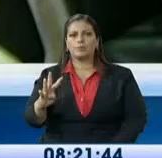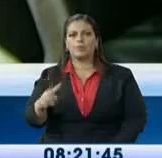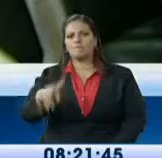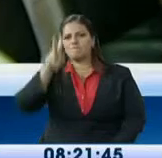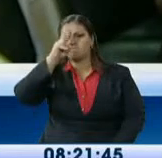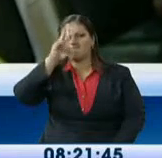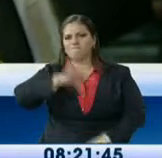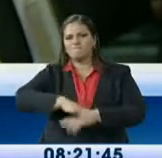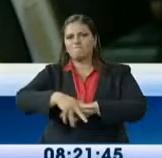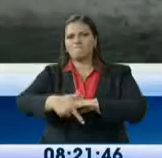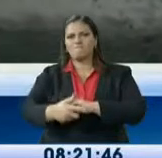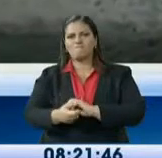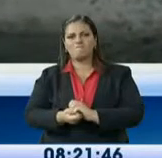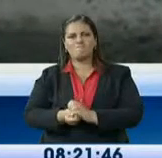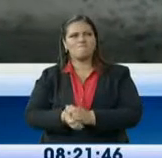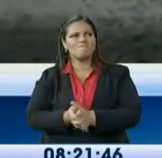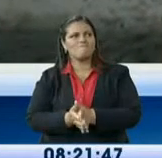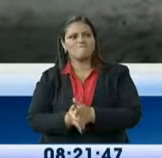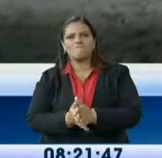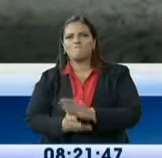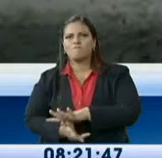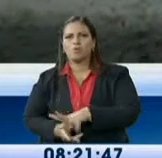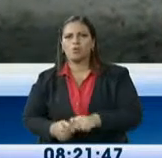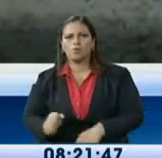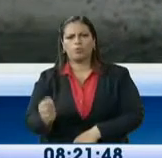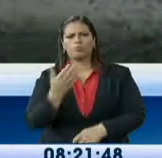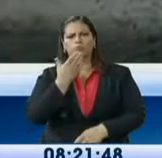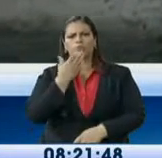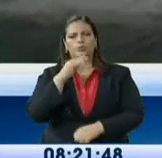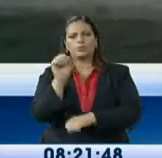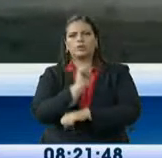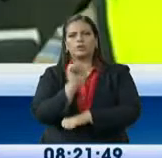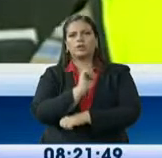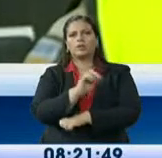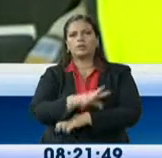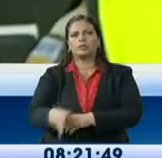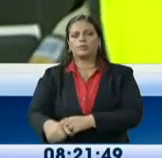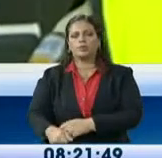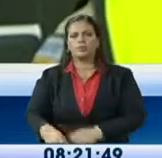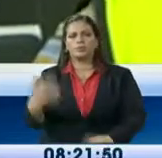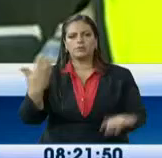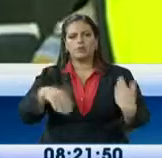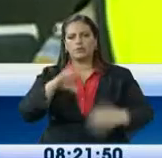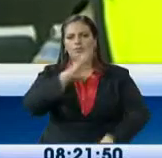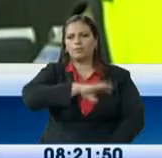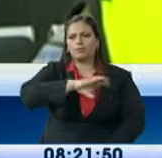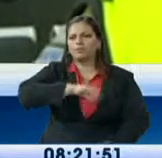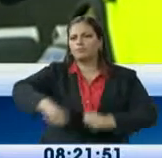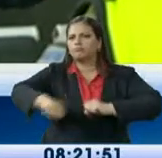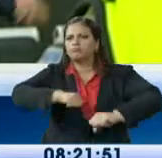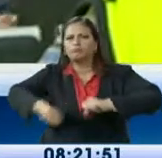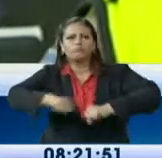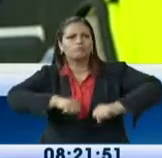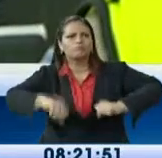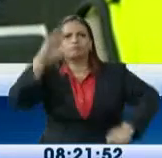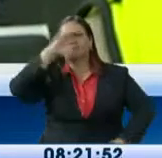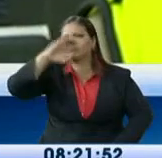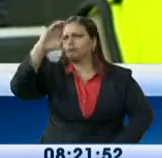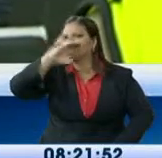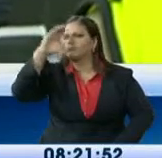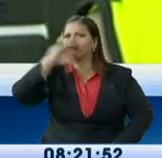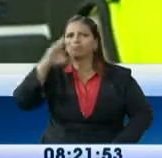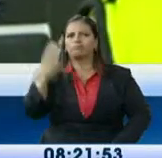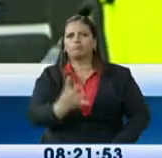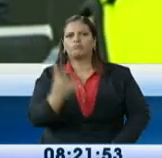de ellos fueron detenidos en delito flagrante minutos después del robo. Se procedió a la persecución enseguida